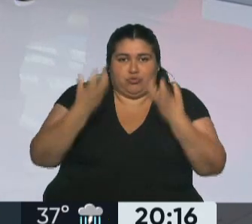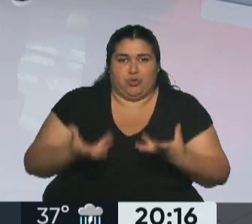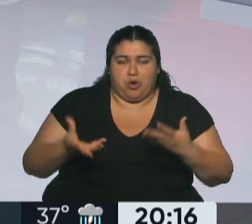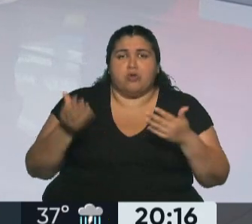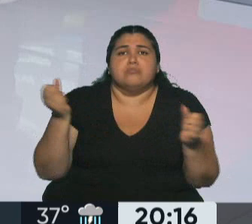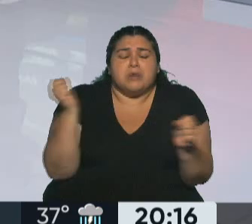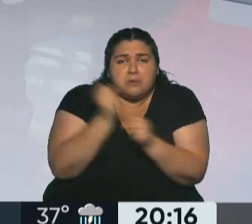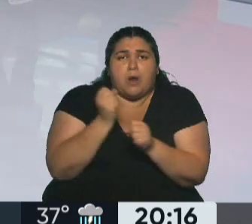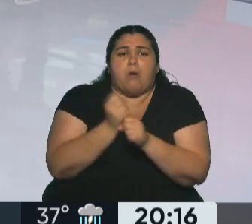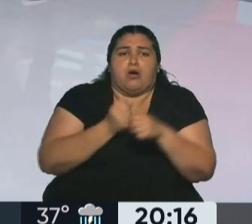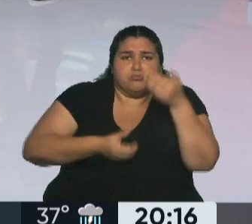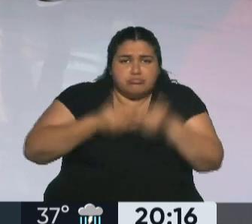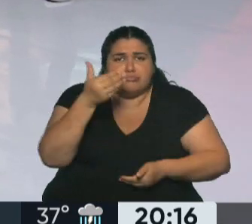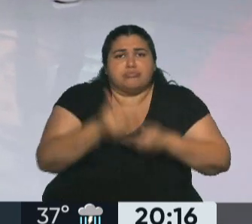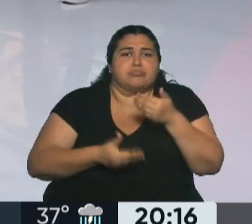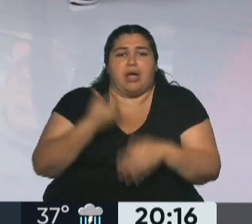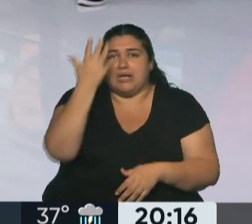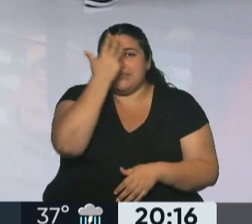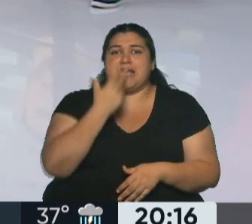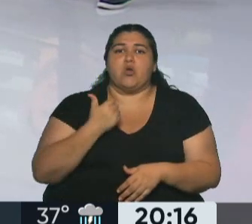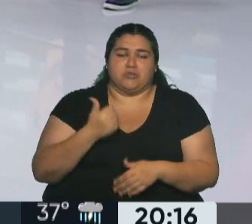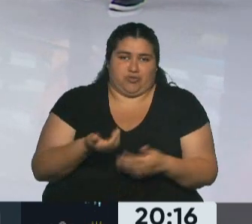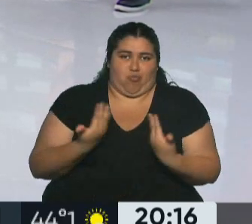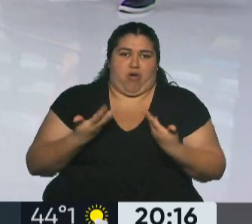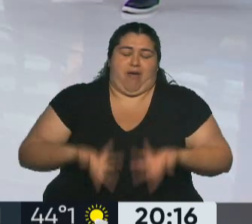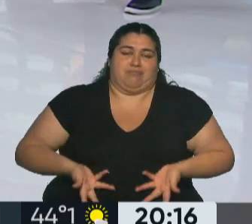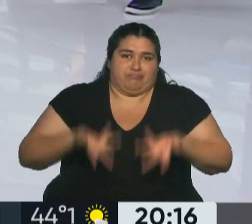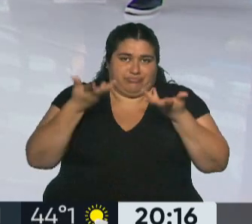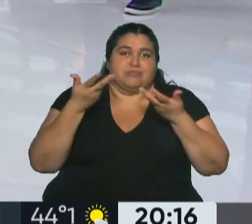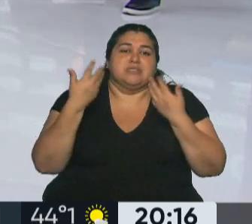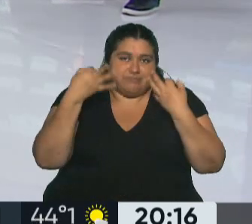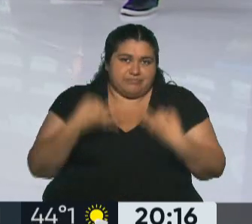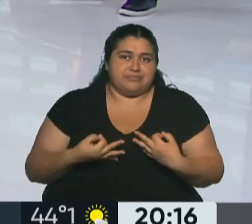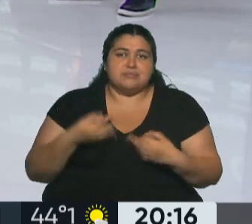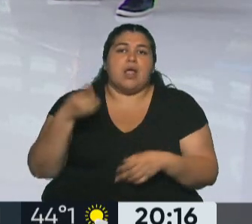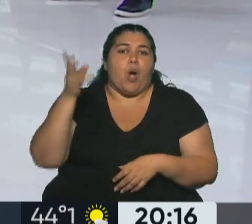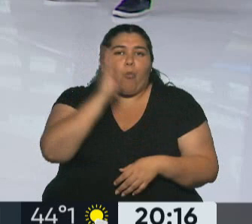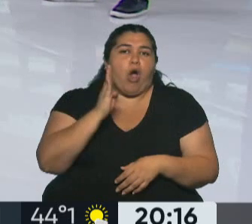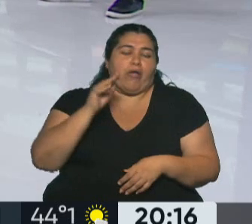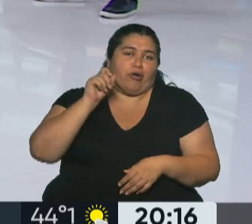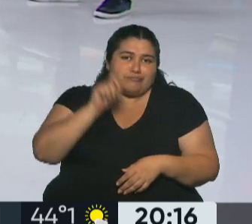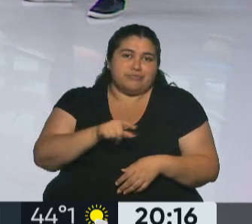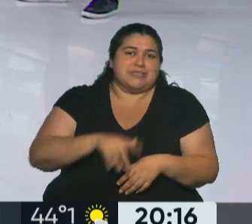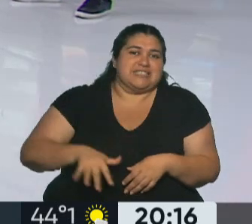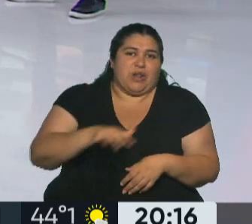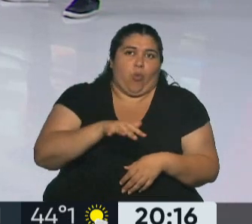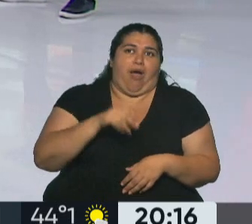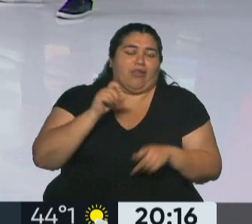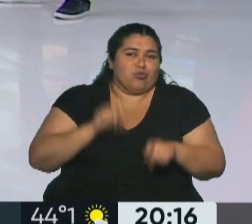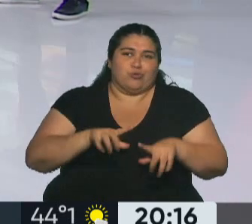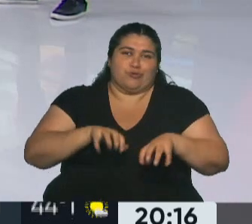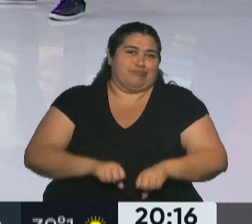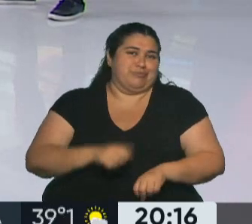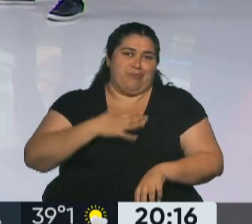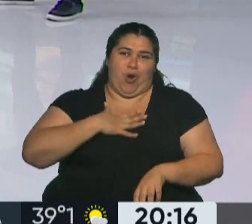trabajo constante para que San Lorenzo pueda definitivamente decir que es de boido y que vuelve a ese viejo estadio hoy lo tiene el